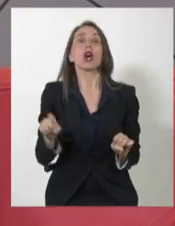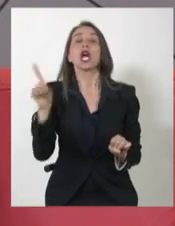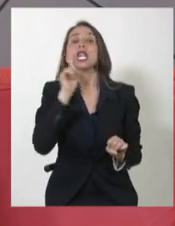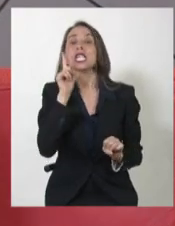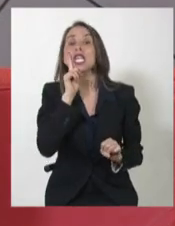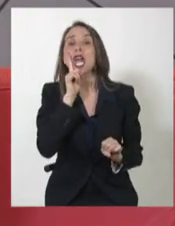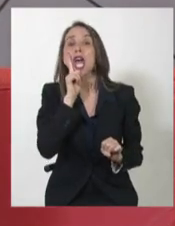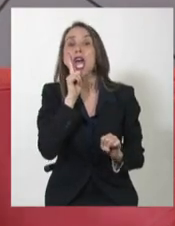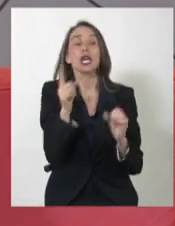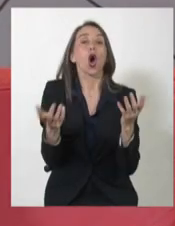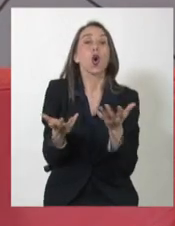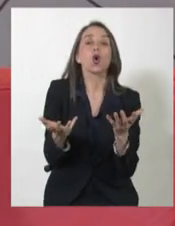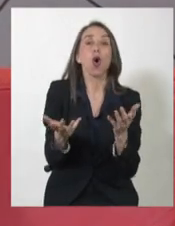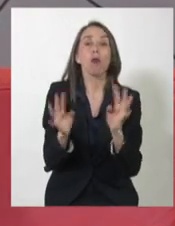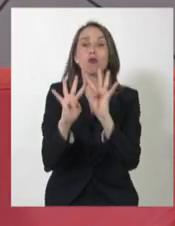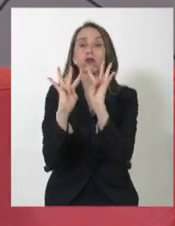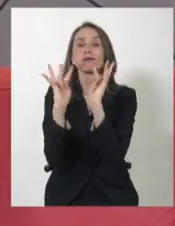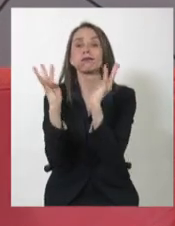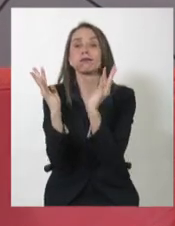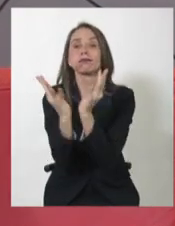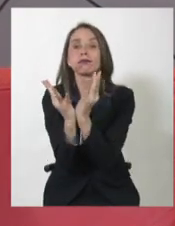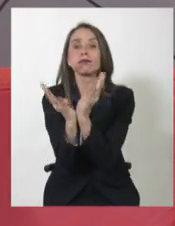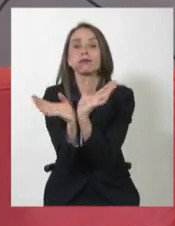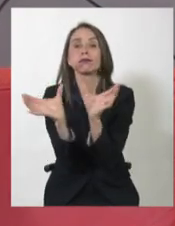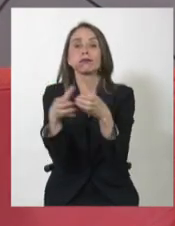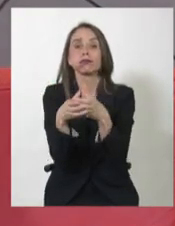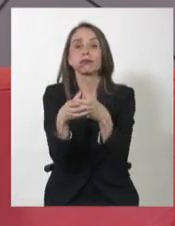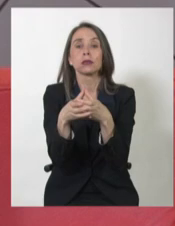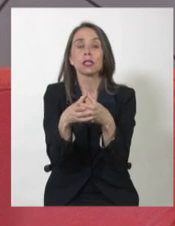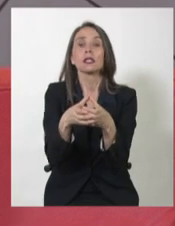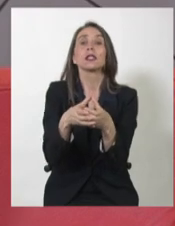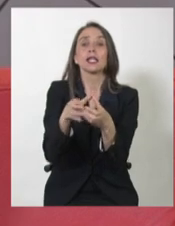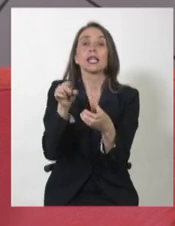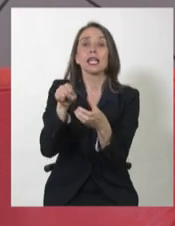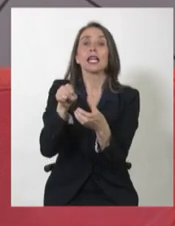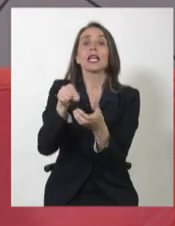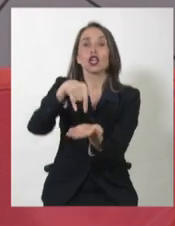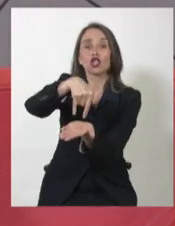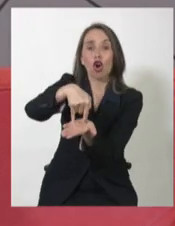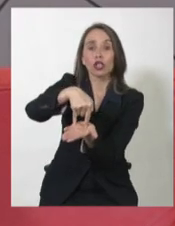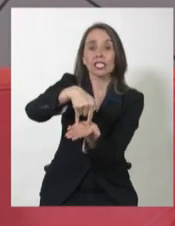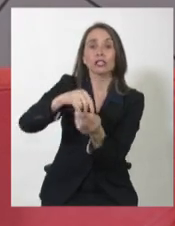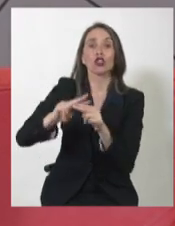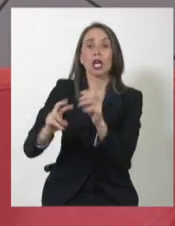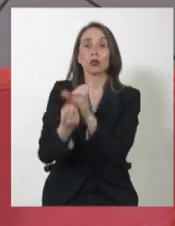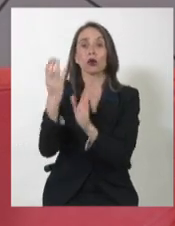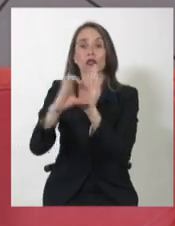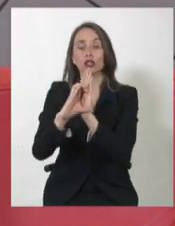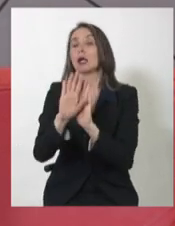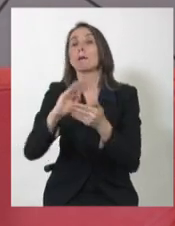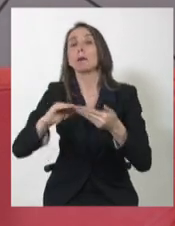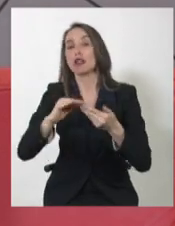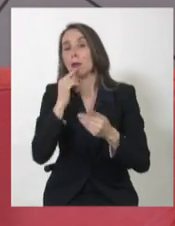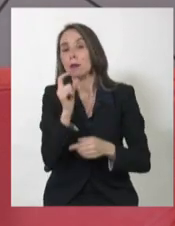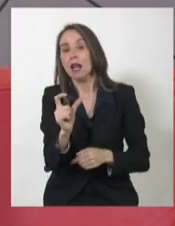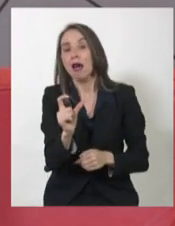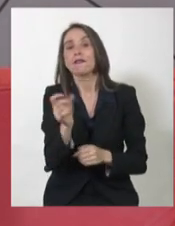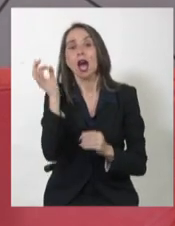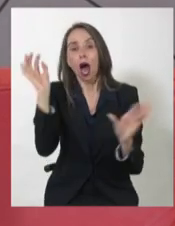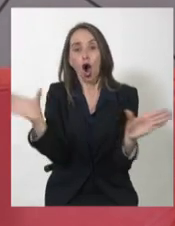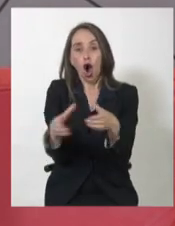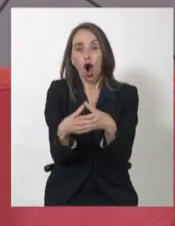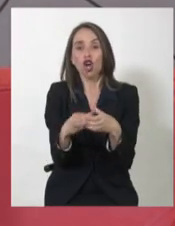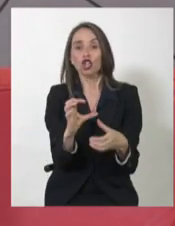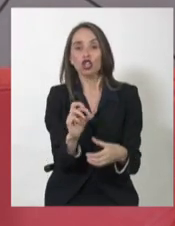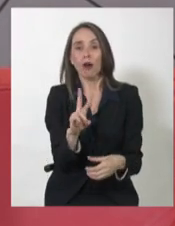formar o cómo se va a conformar el Congreso Constituyente, o sea, perdón, la Convención Constituyente,